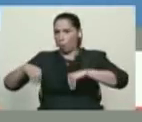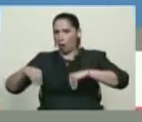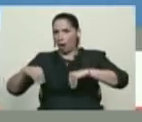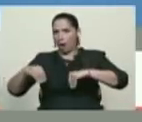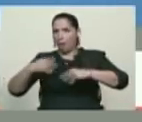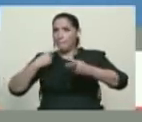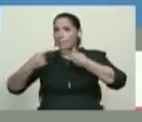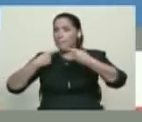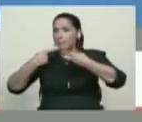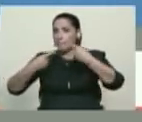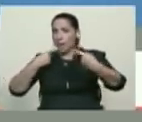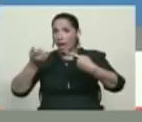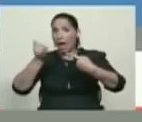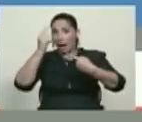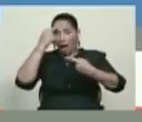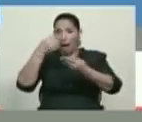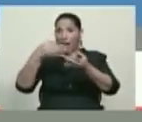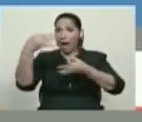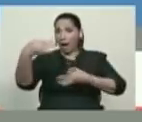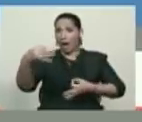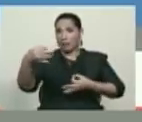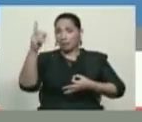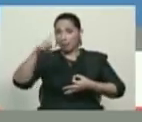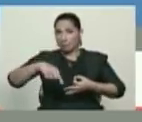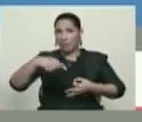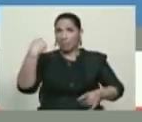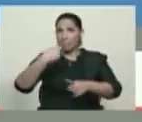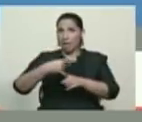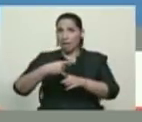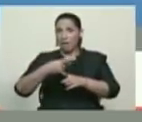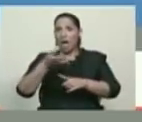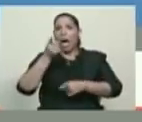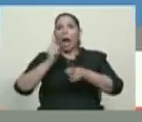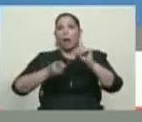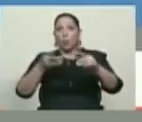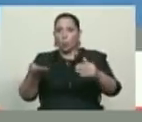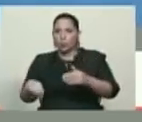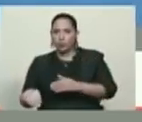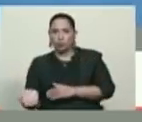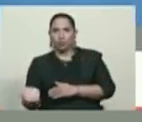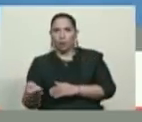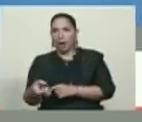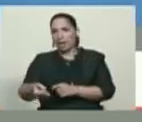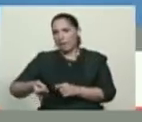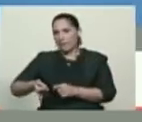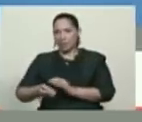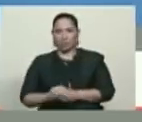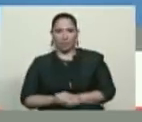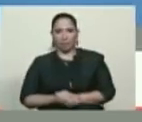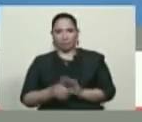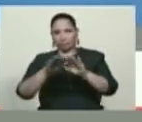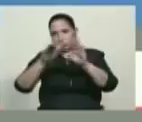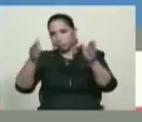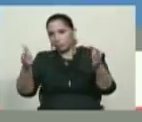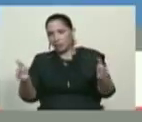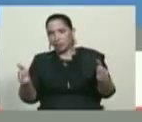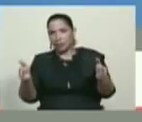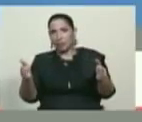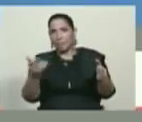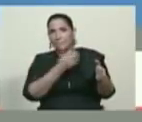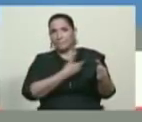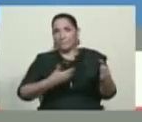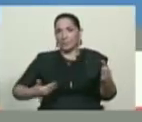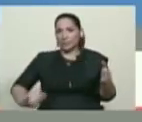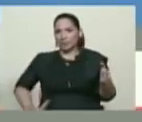verbalmente. Hay un acta incluso que debe reposar en algún cajón, alguna gaveta de los escritorios del presidente